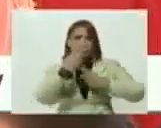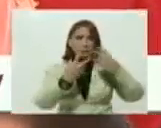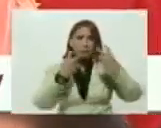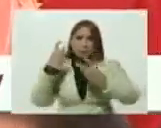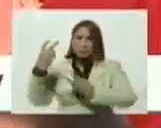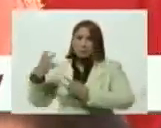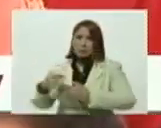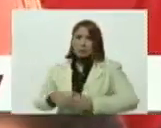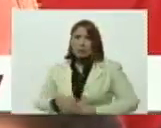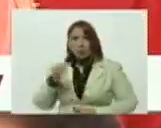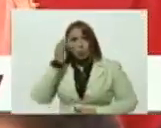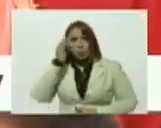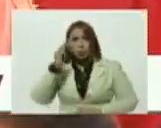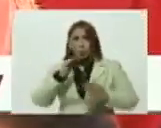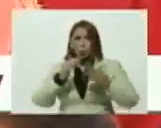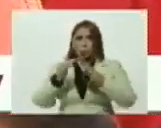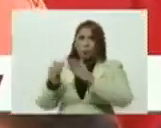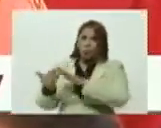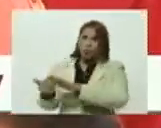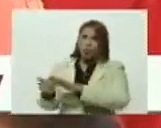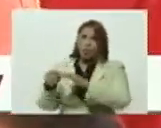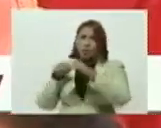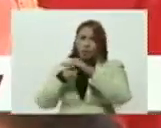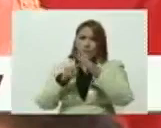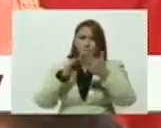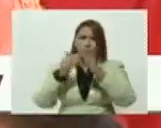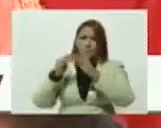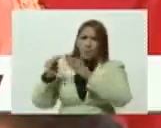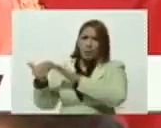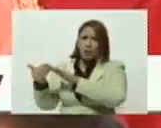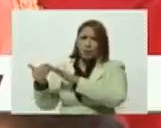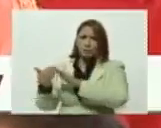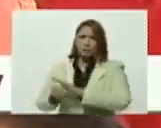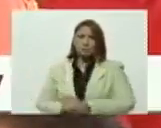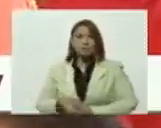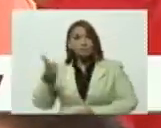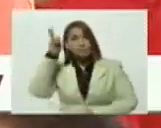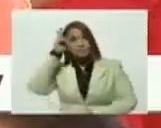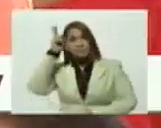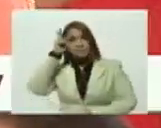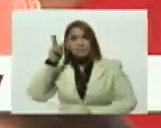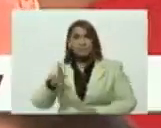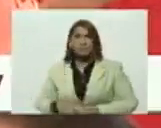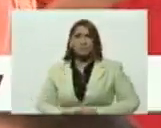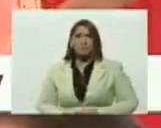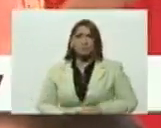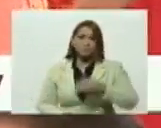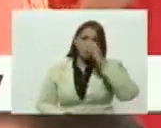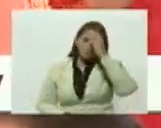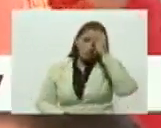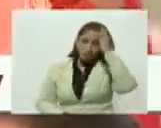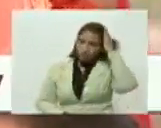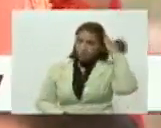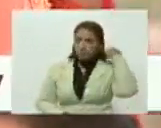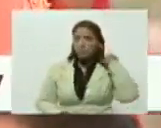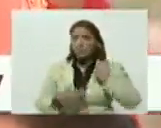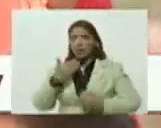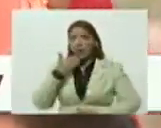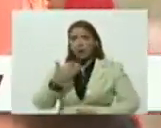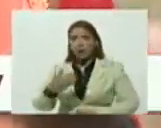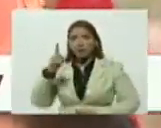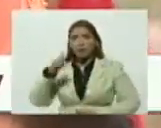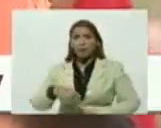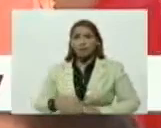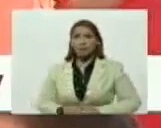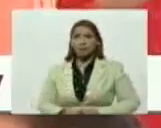el Consejo Comunal, desde las comunas, dentro de nuestras comunidades indígenas, presidente. Y bueno, agradecerle de verdad